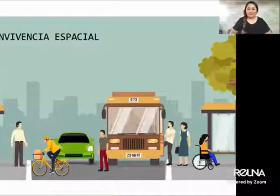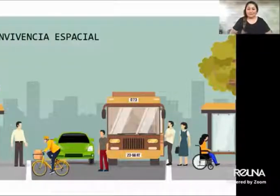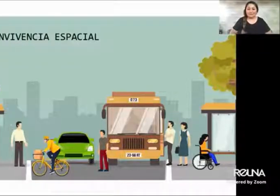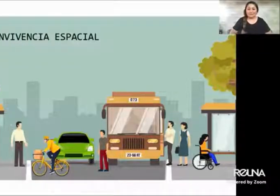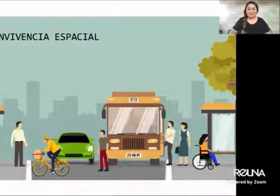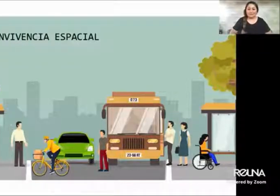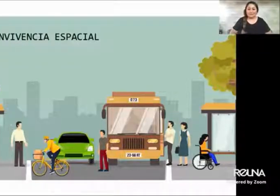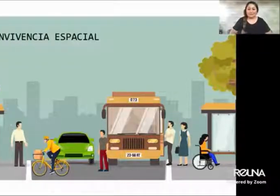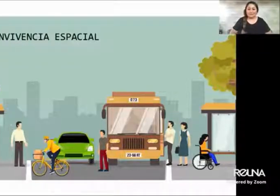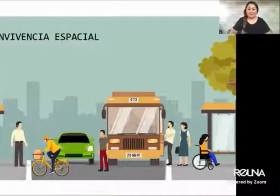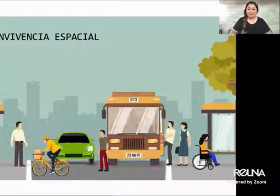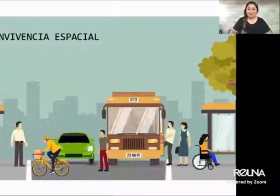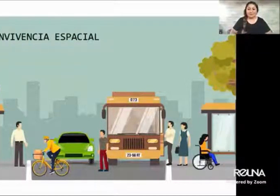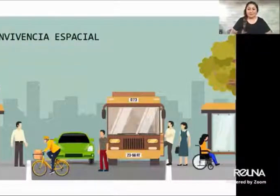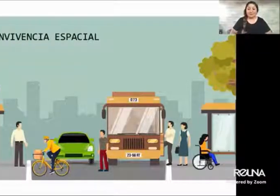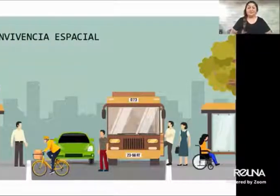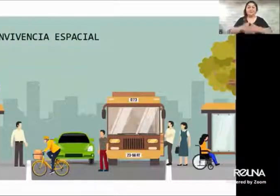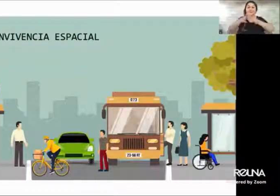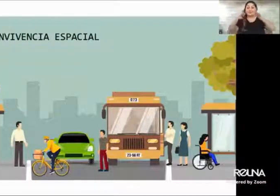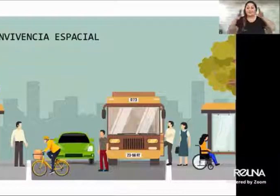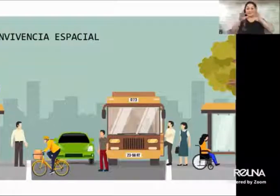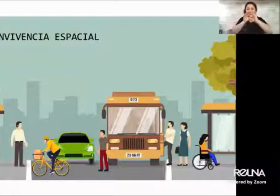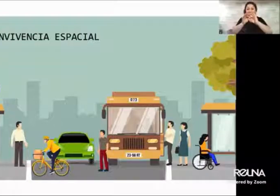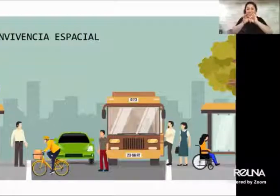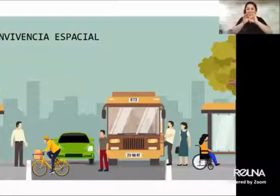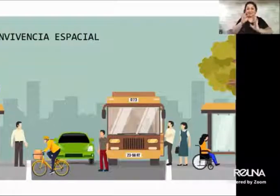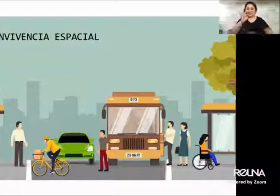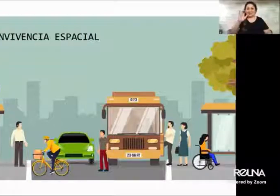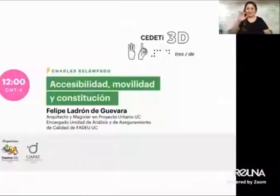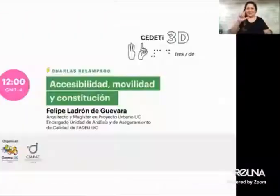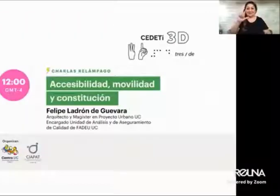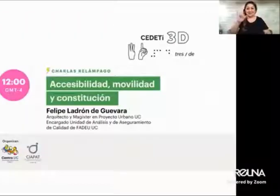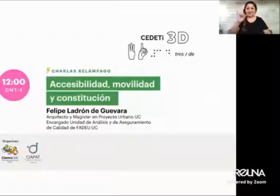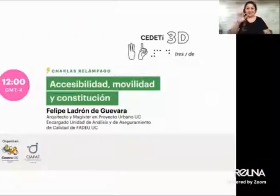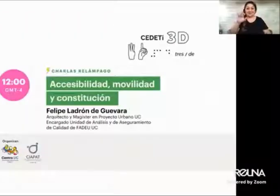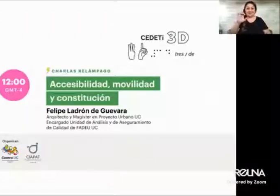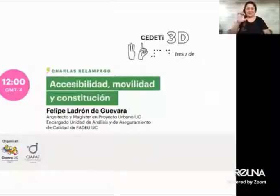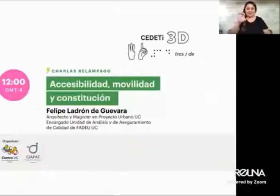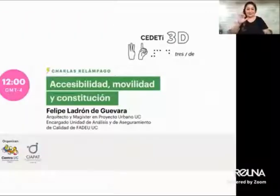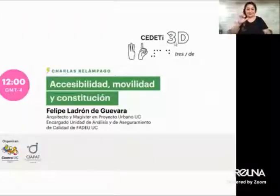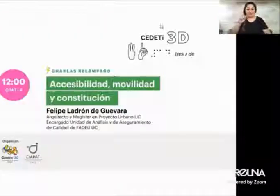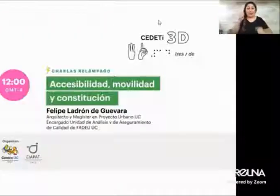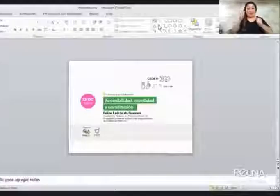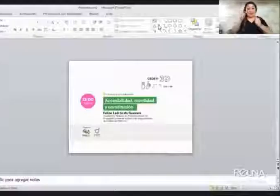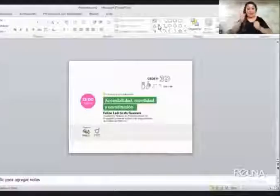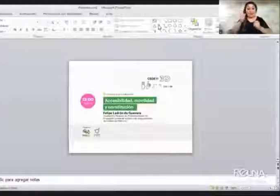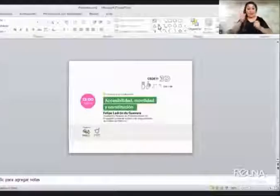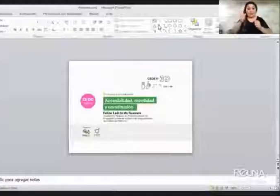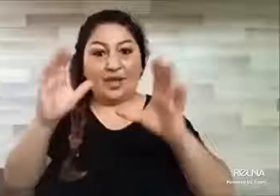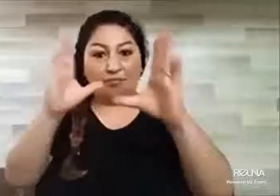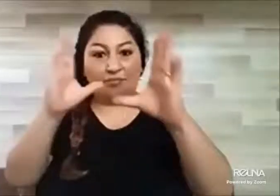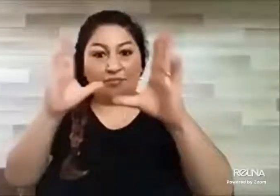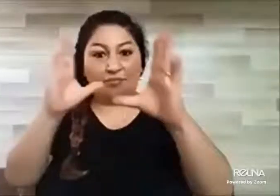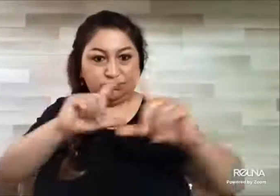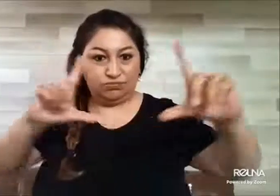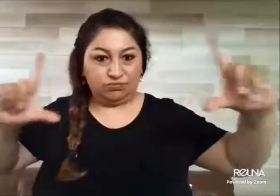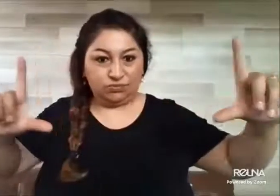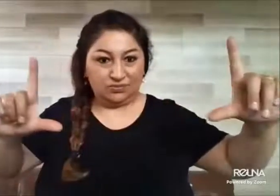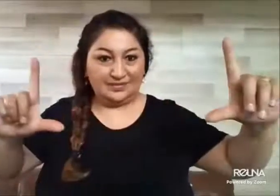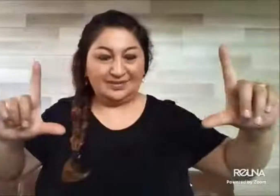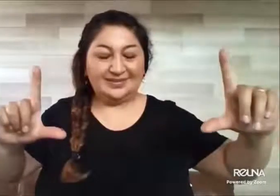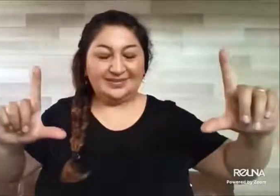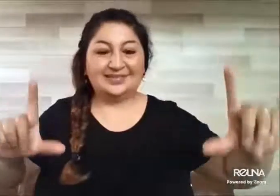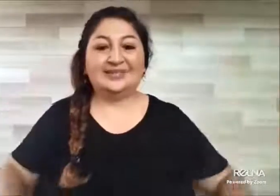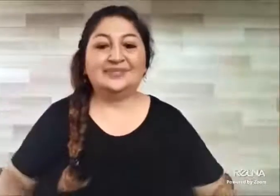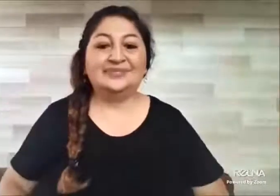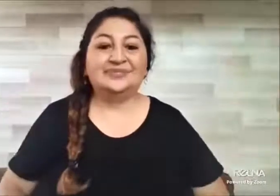Súper. Muchísimas gracias, Felipe. No sé si puedes quitar la presentación para que podamos verte antes de